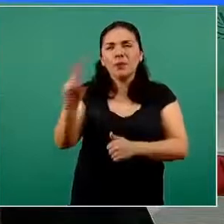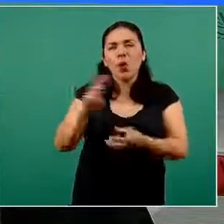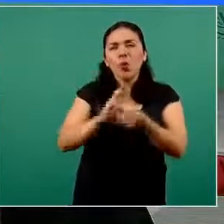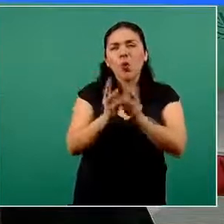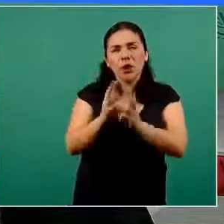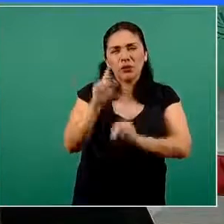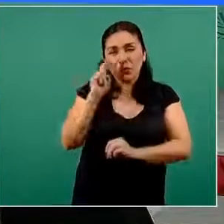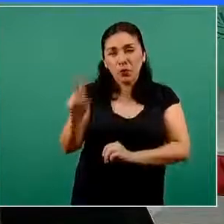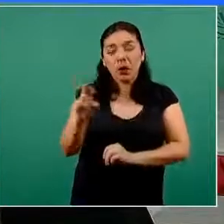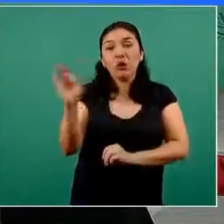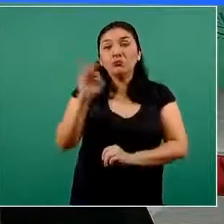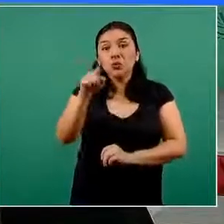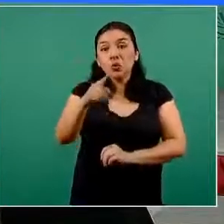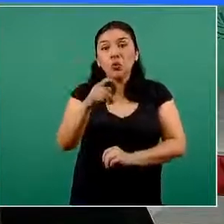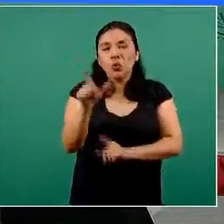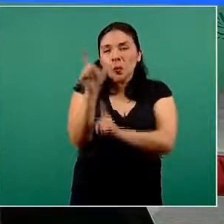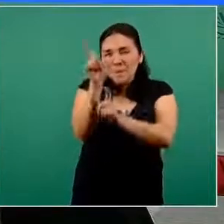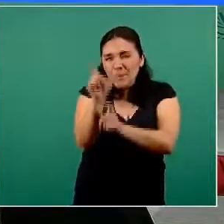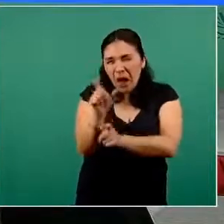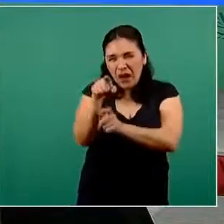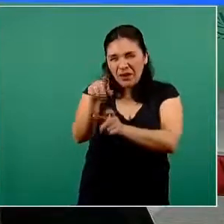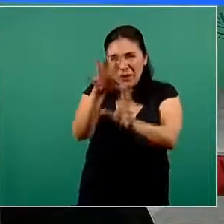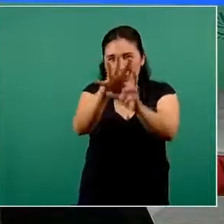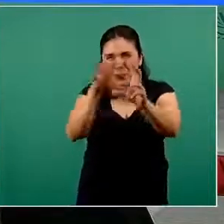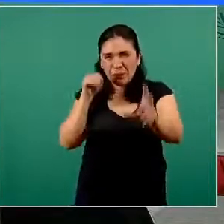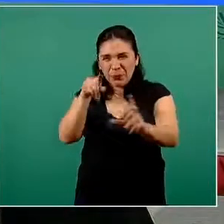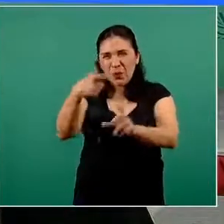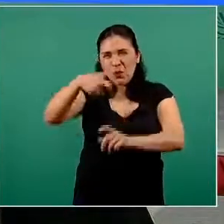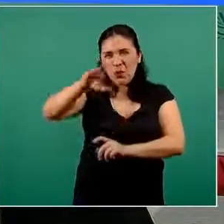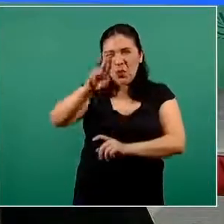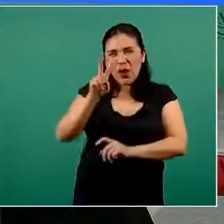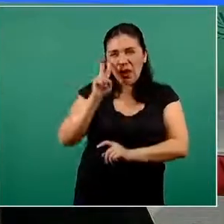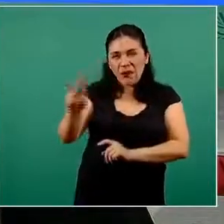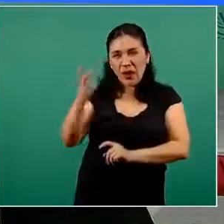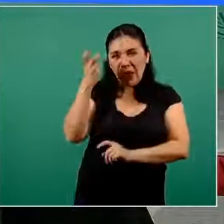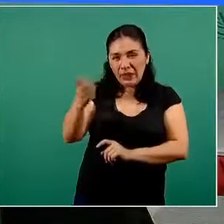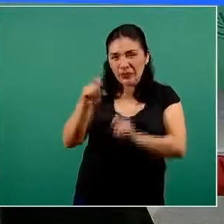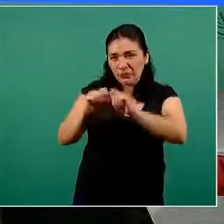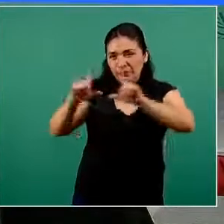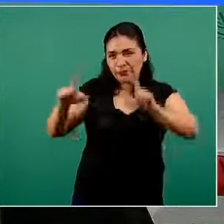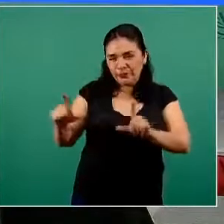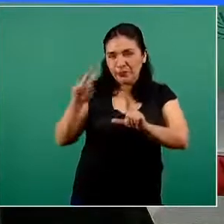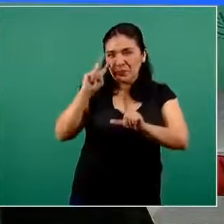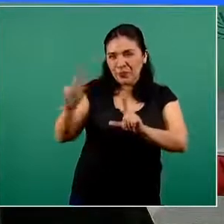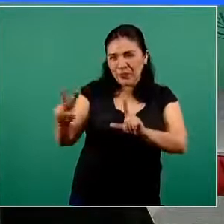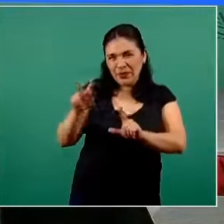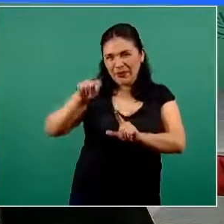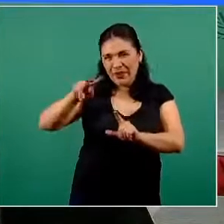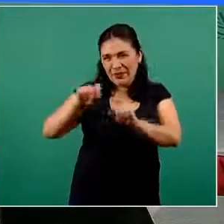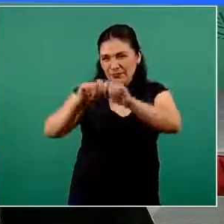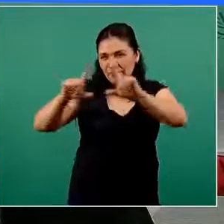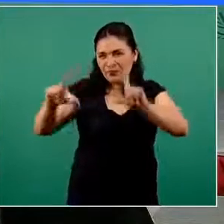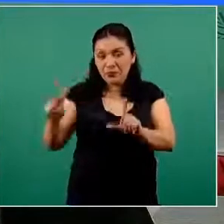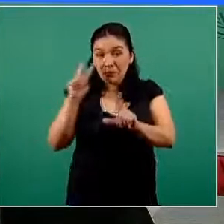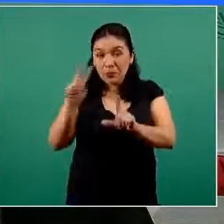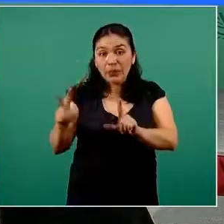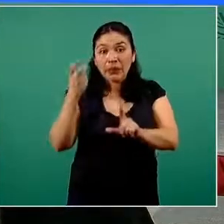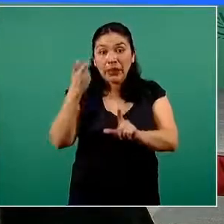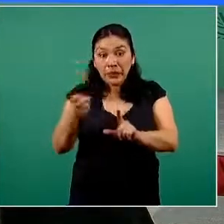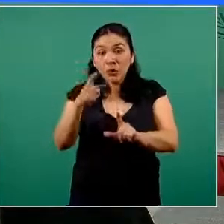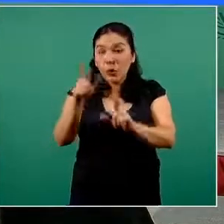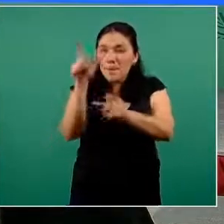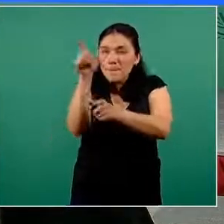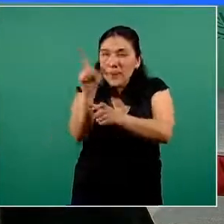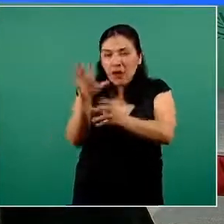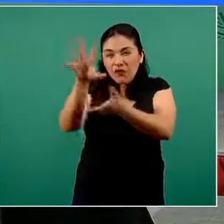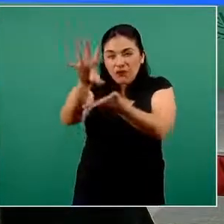WhatsApp. Si usted escanea este código QR, que ahora mismo debe estar apareciendo en la pantalla, aproximadamente de este lado, entonces